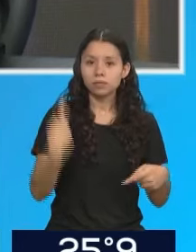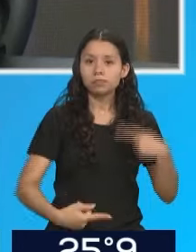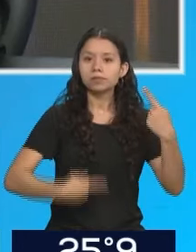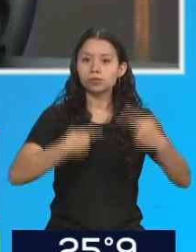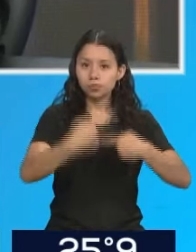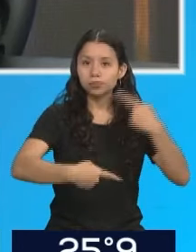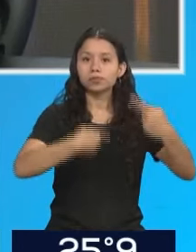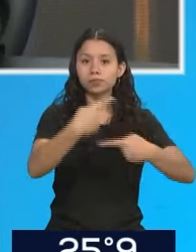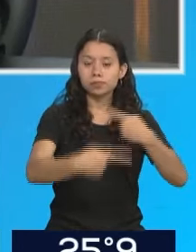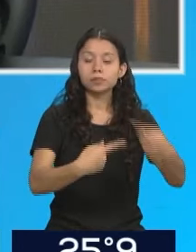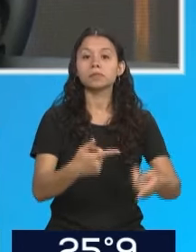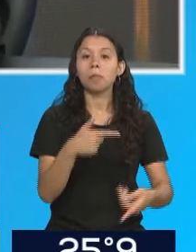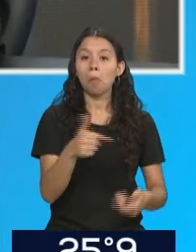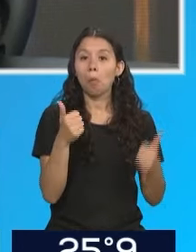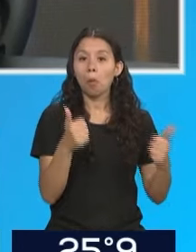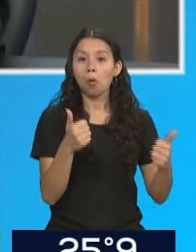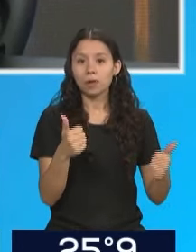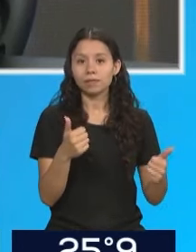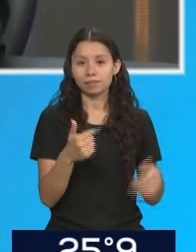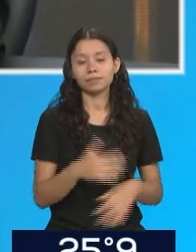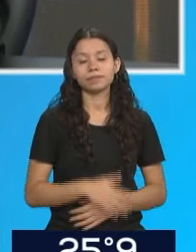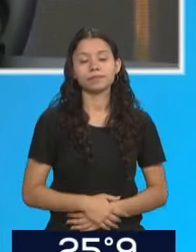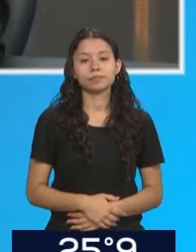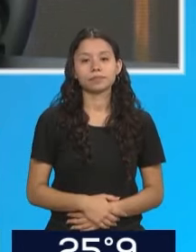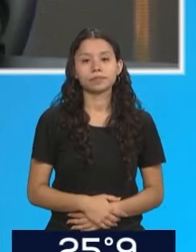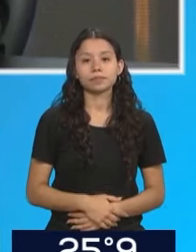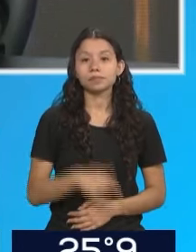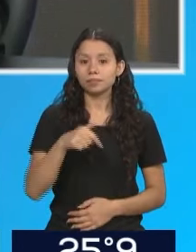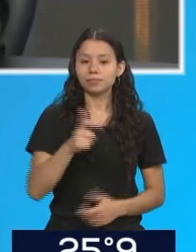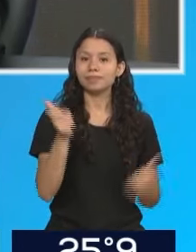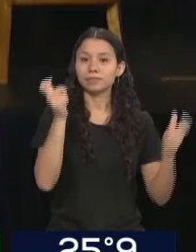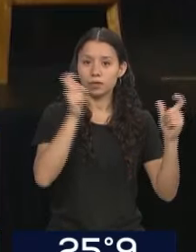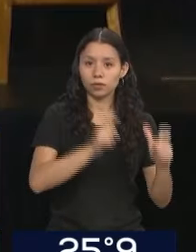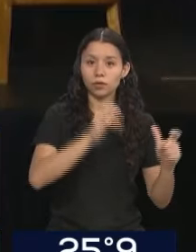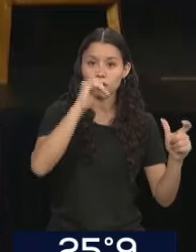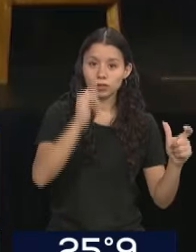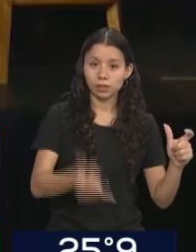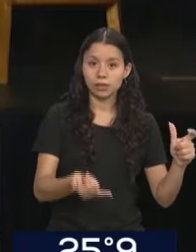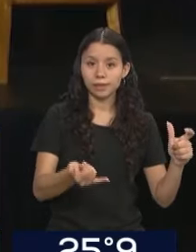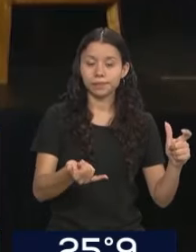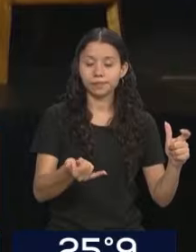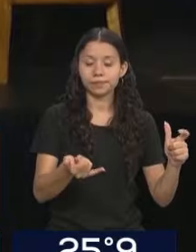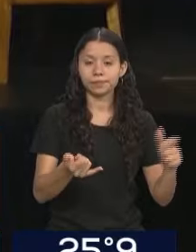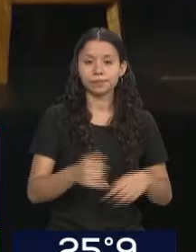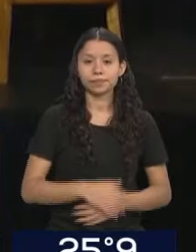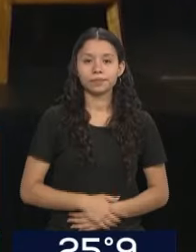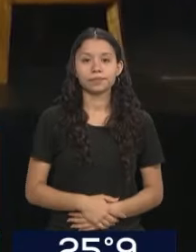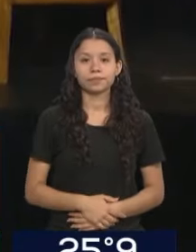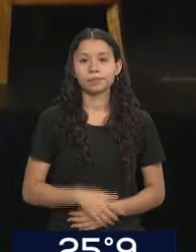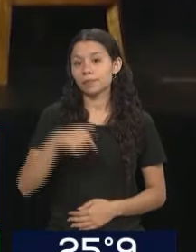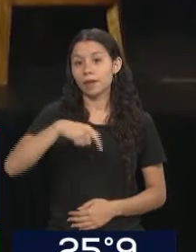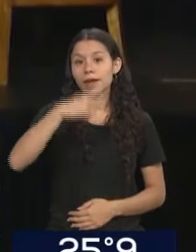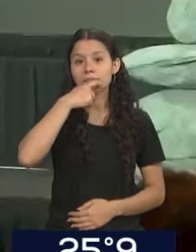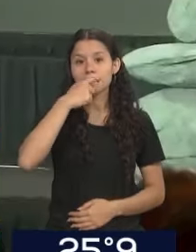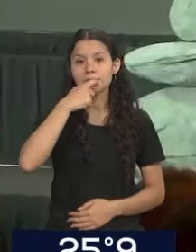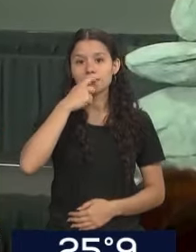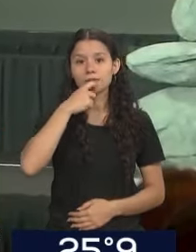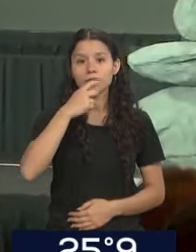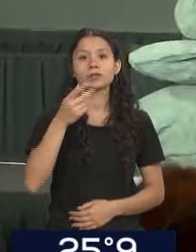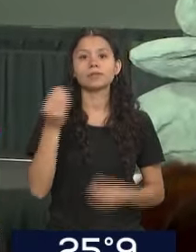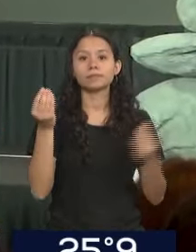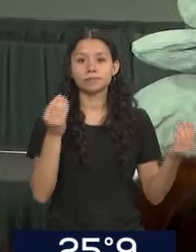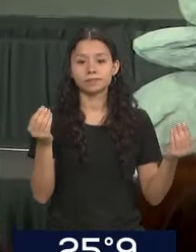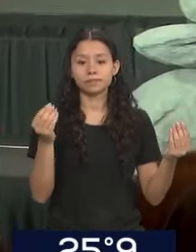al comienzo del noticiero. Se ha reunido y está reuniendo, está sesionando en Mendoza lo que se considera, ahí está, en pleno, la